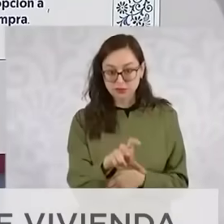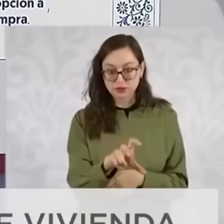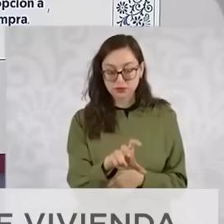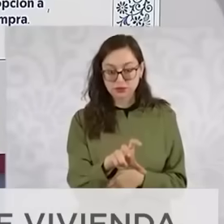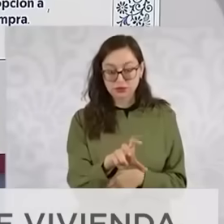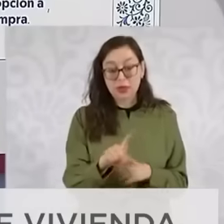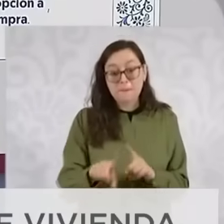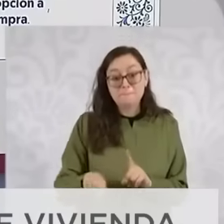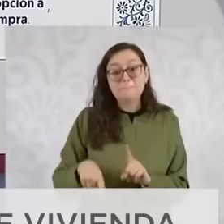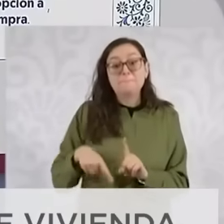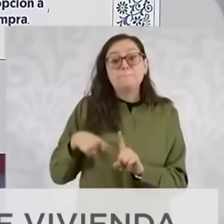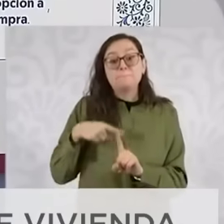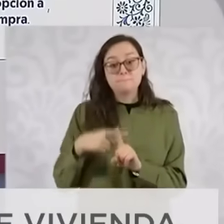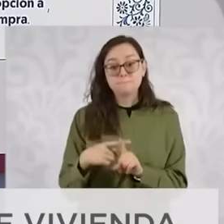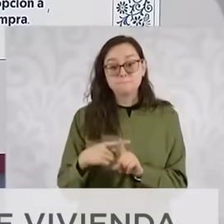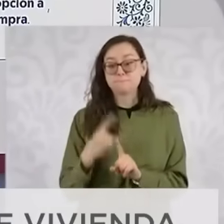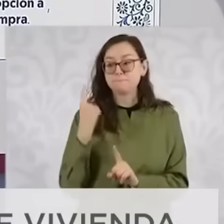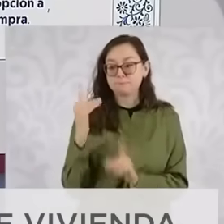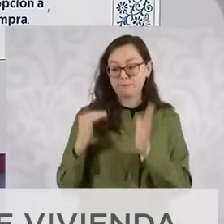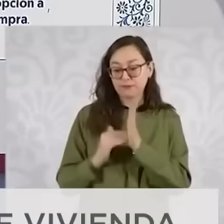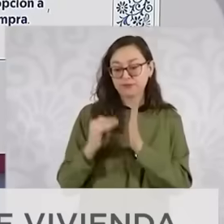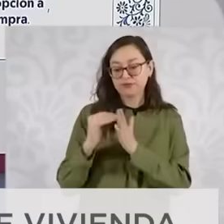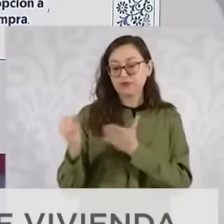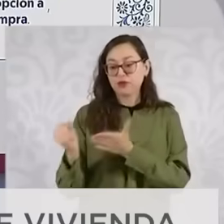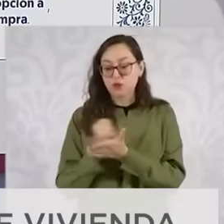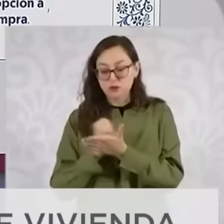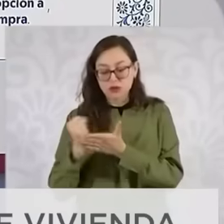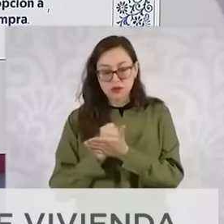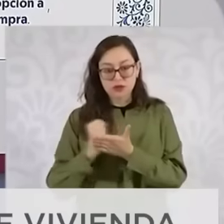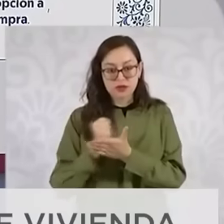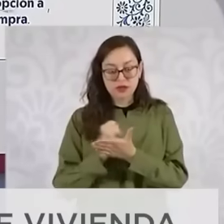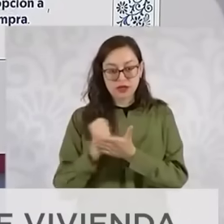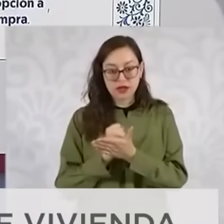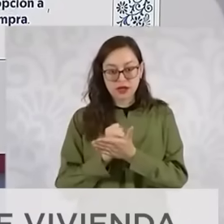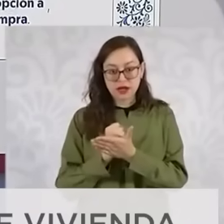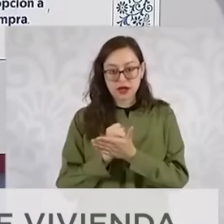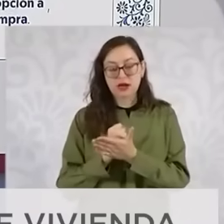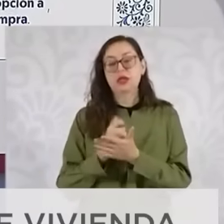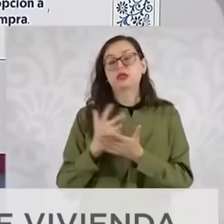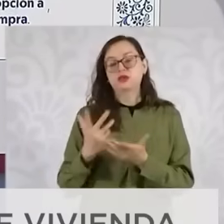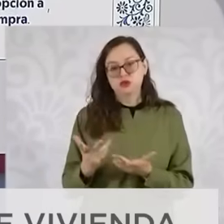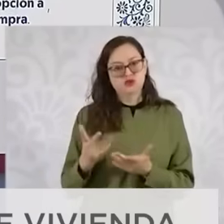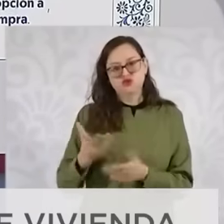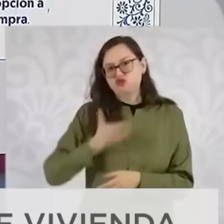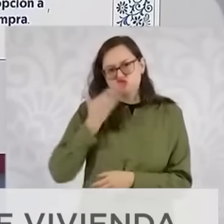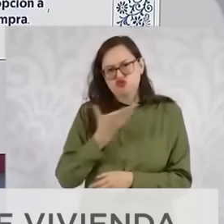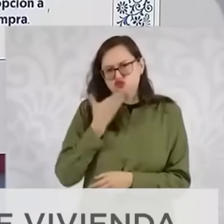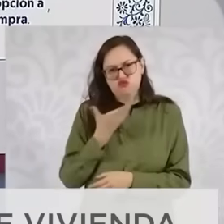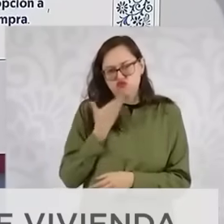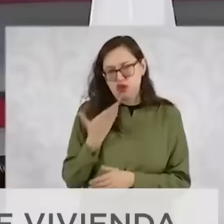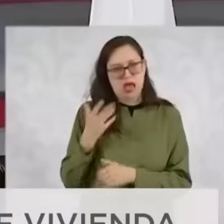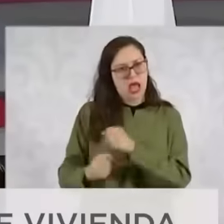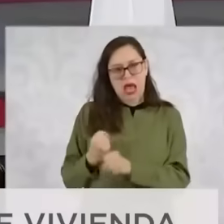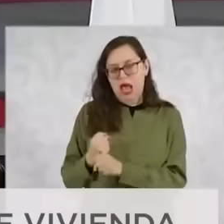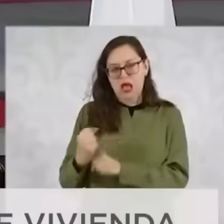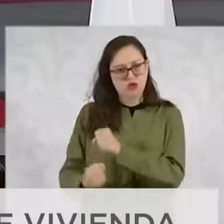construirá más vivienda y también la creación de una empresa Estatal que conducirá o dirigirá Octavio Romero